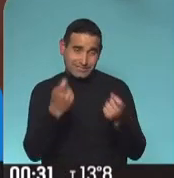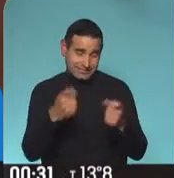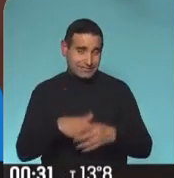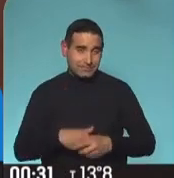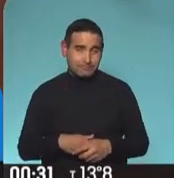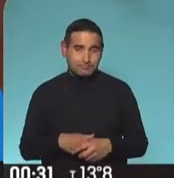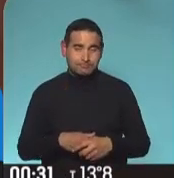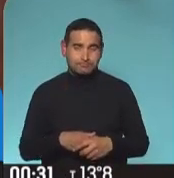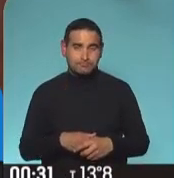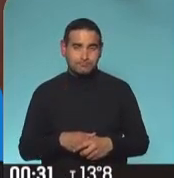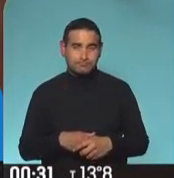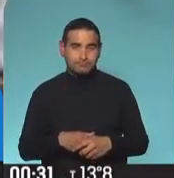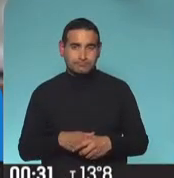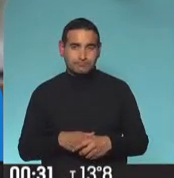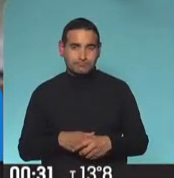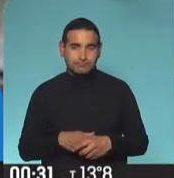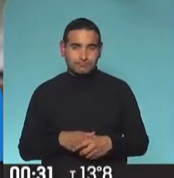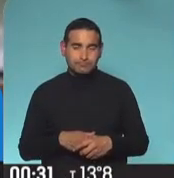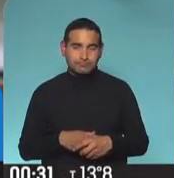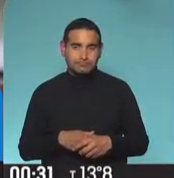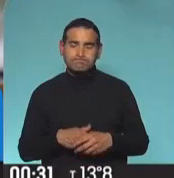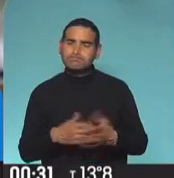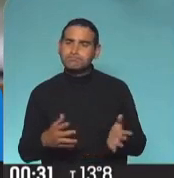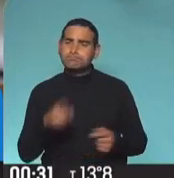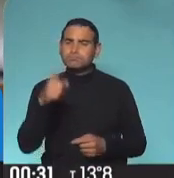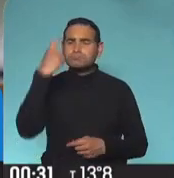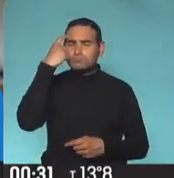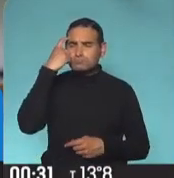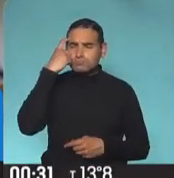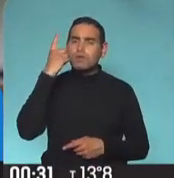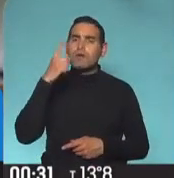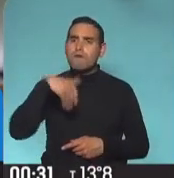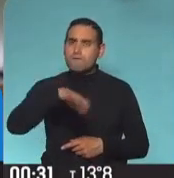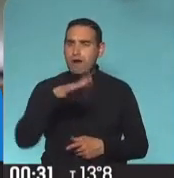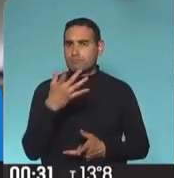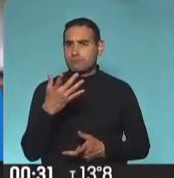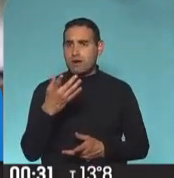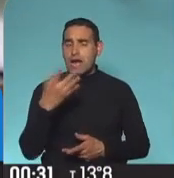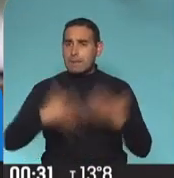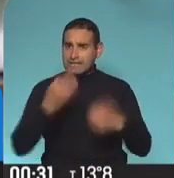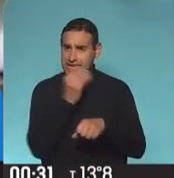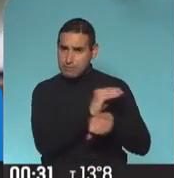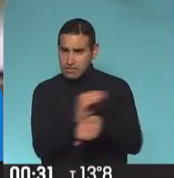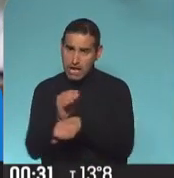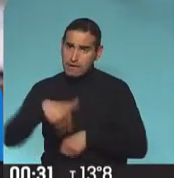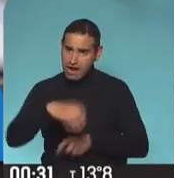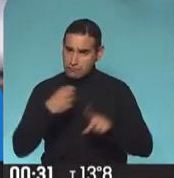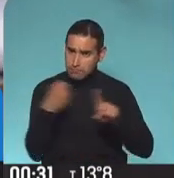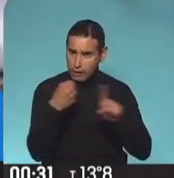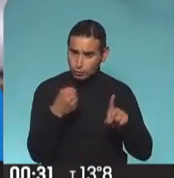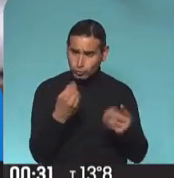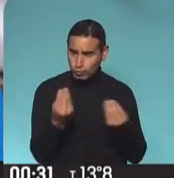Claro. Ahora, ¿cómo crees que va a impactar esta emergencia